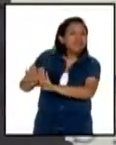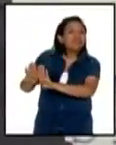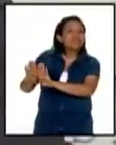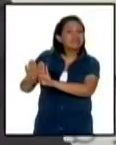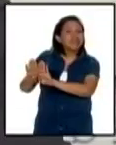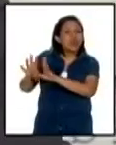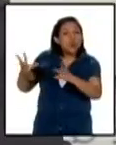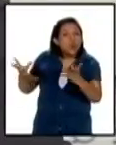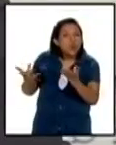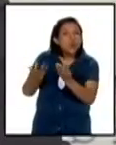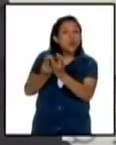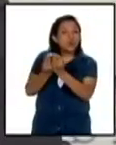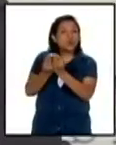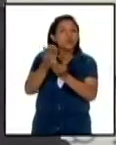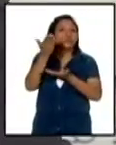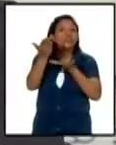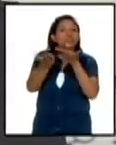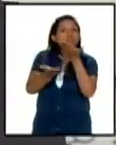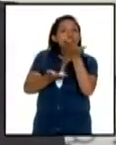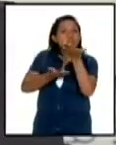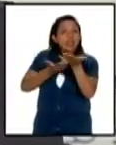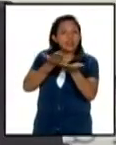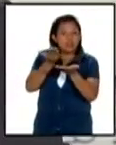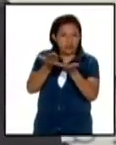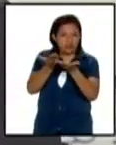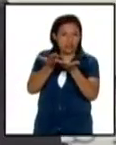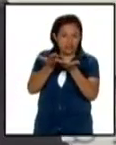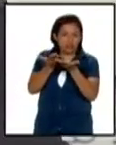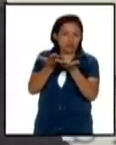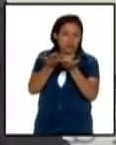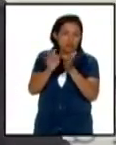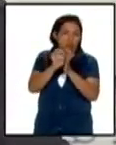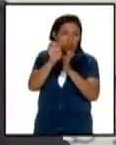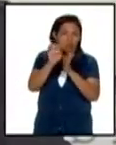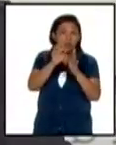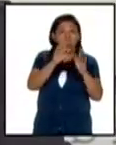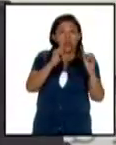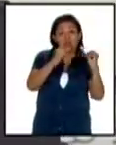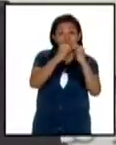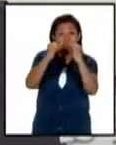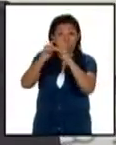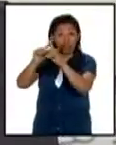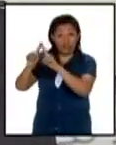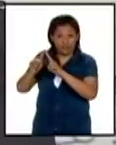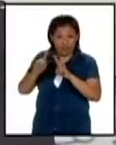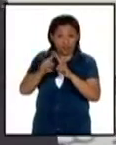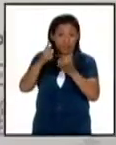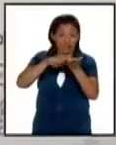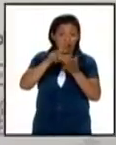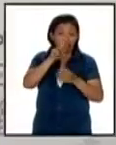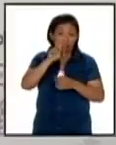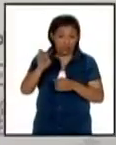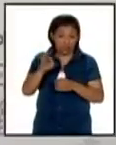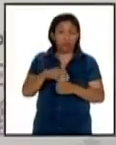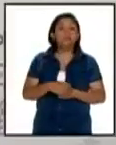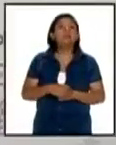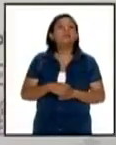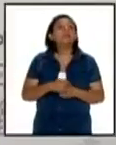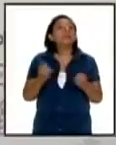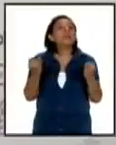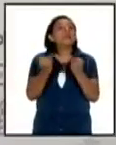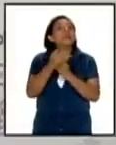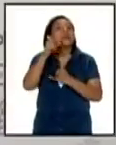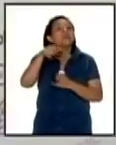los servicios que tienen que ser proporcionados por distintas instancias del Distrito Federal. ¿Qué pasa también con los